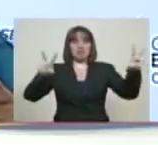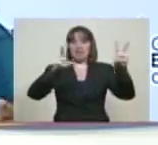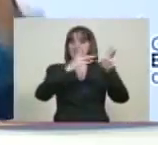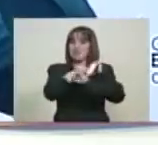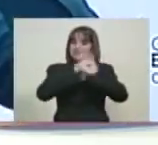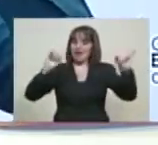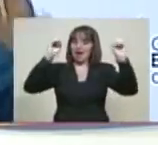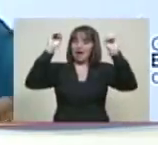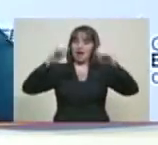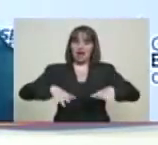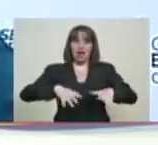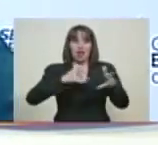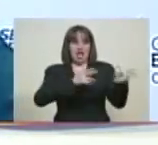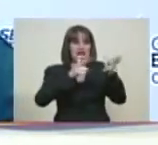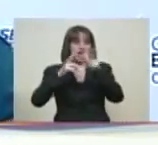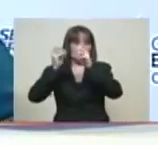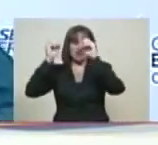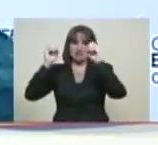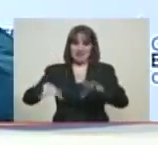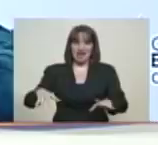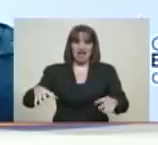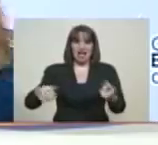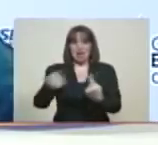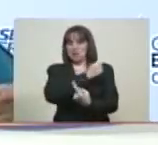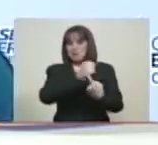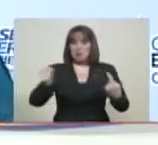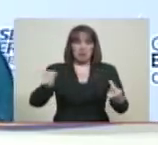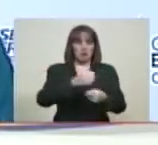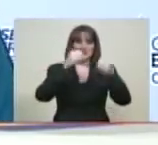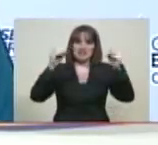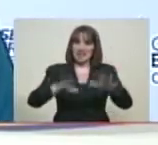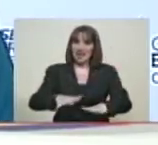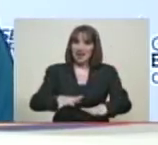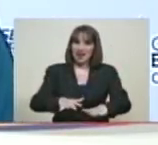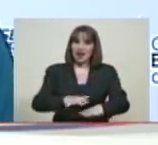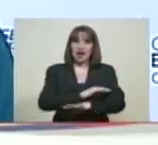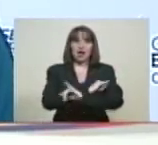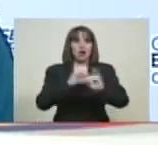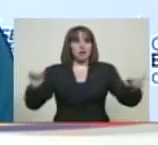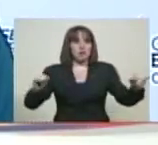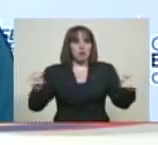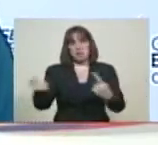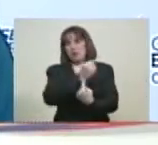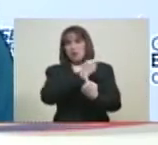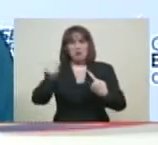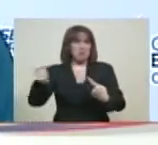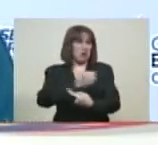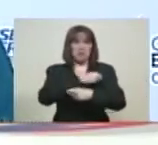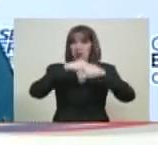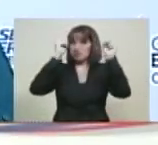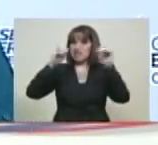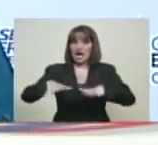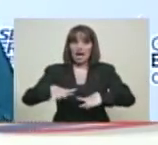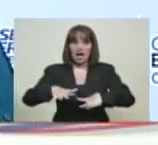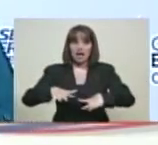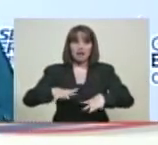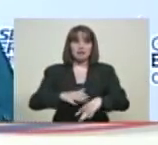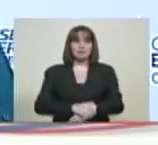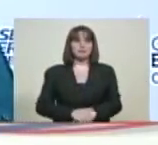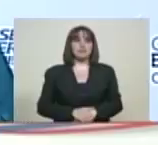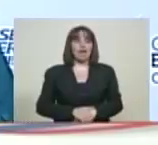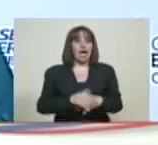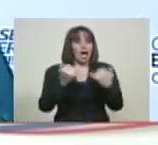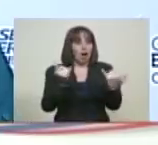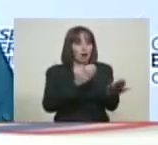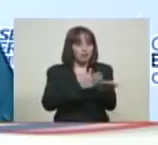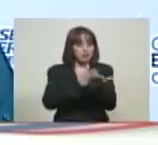armas no más a los golpes no más a los complot no más a la violencia ahora vamos por el